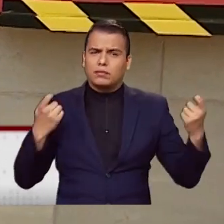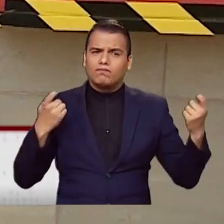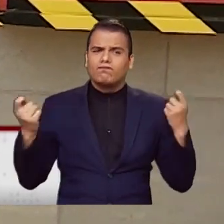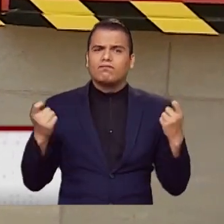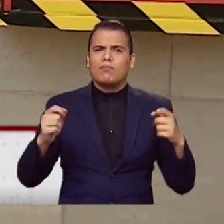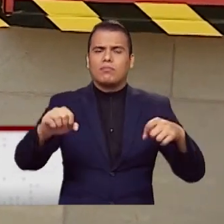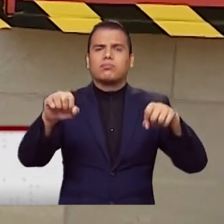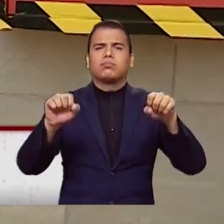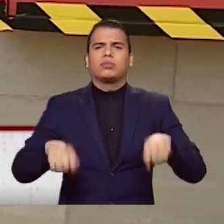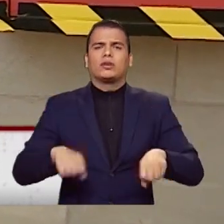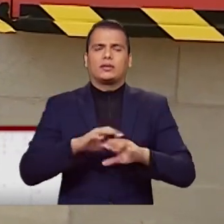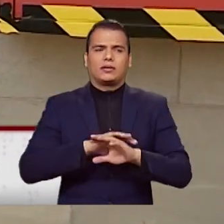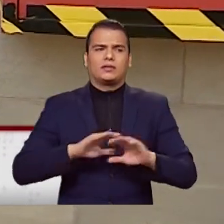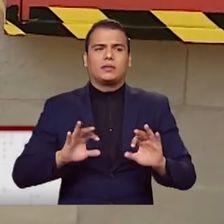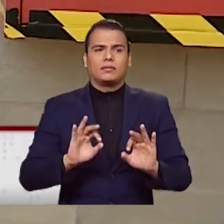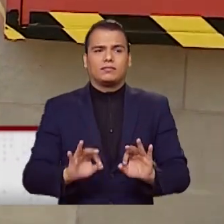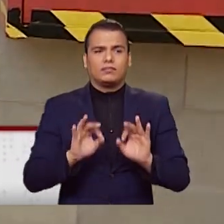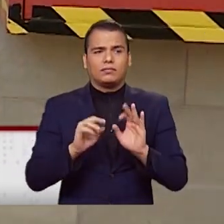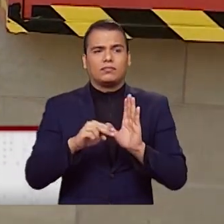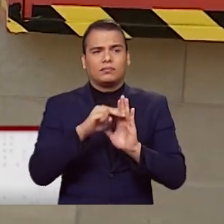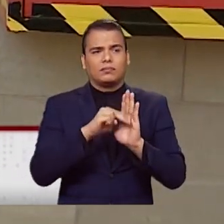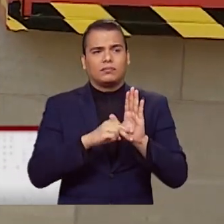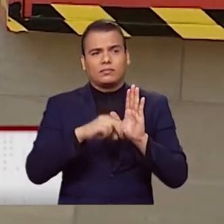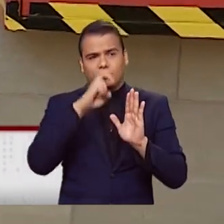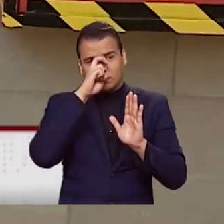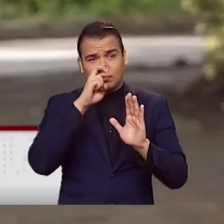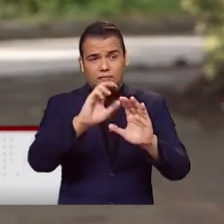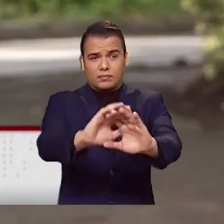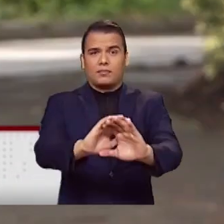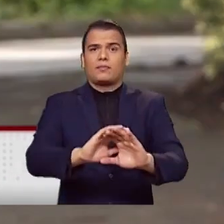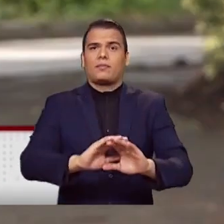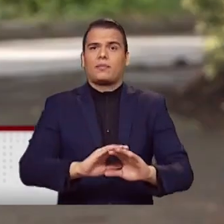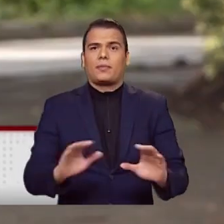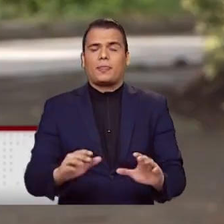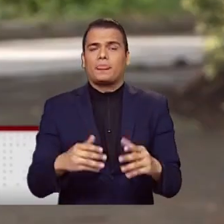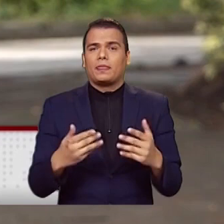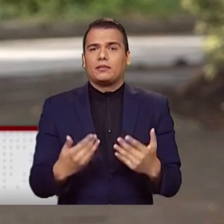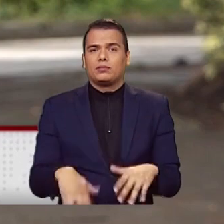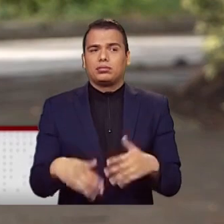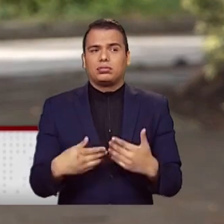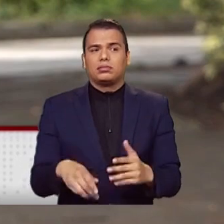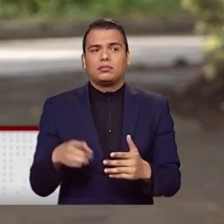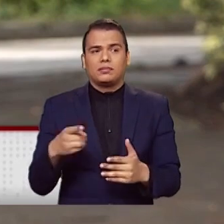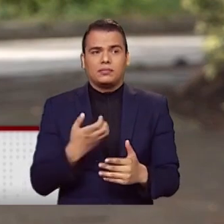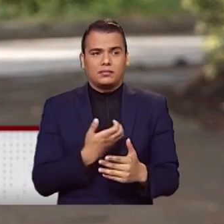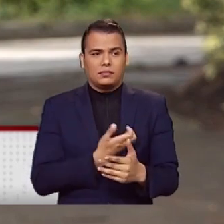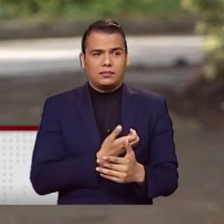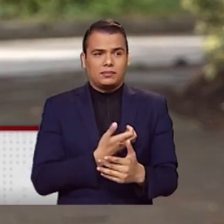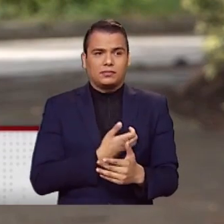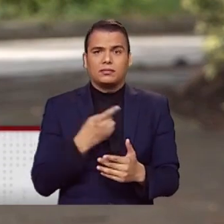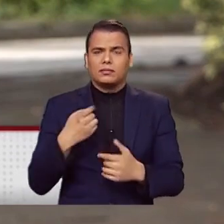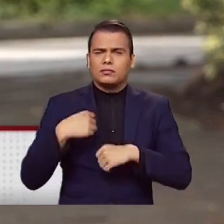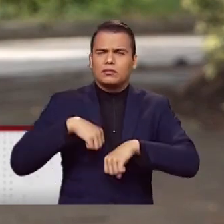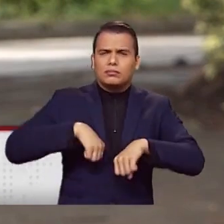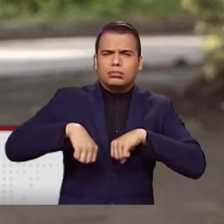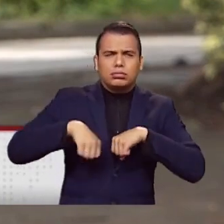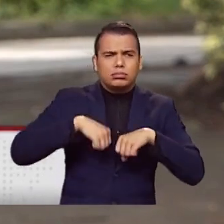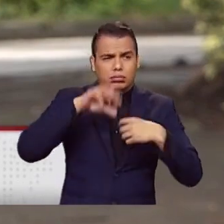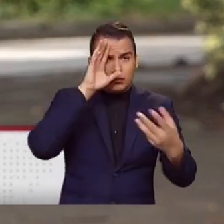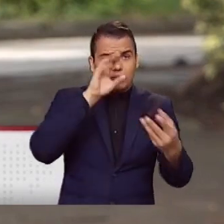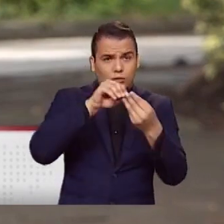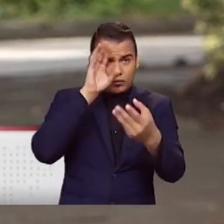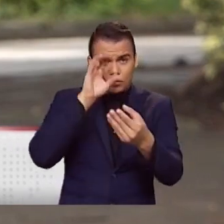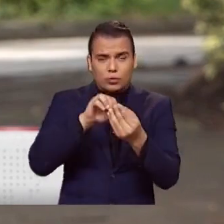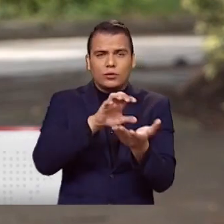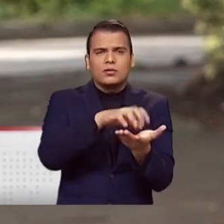controlada y con estándares estrictos de bioseguridad. En ese sentido, la alcaldía de Cali continúa con esos acuerdos